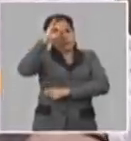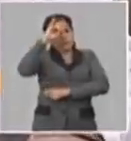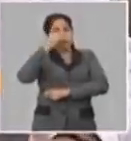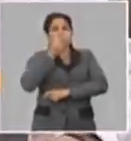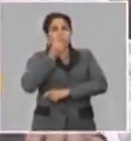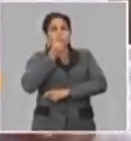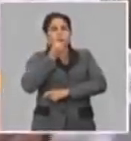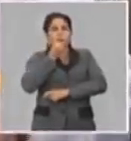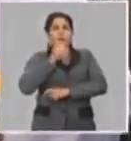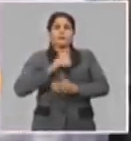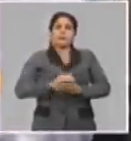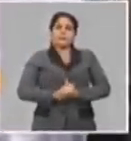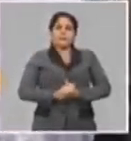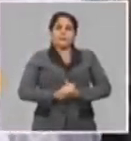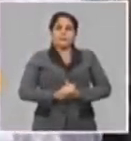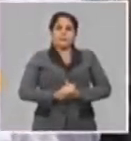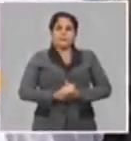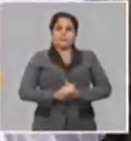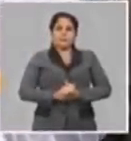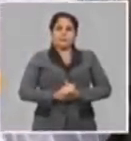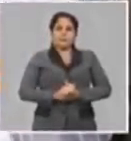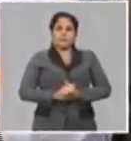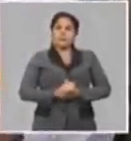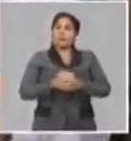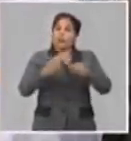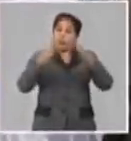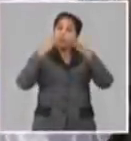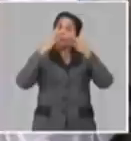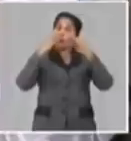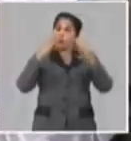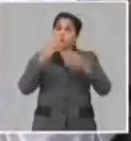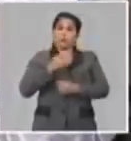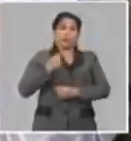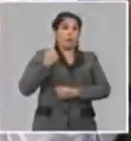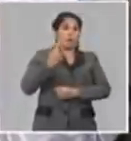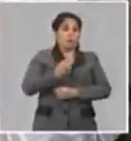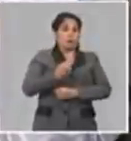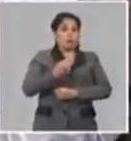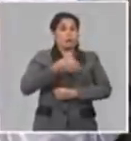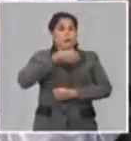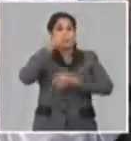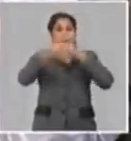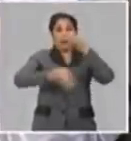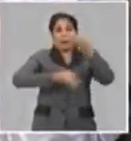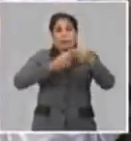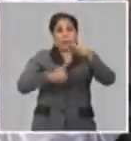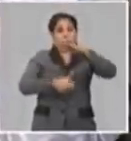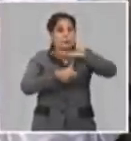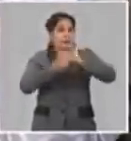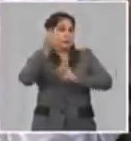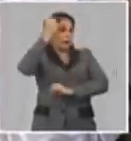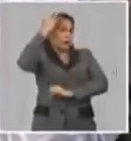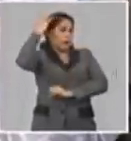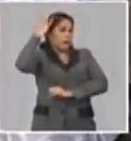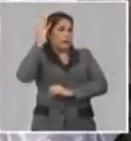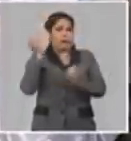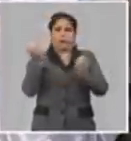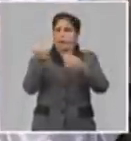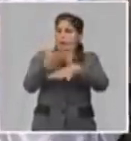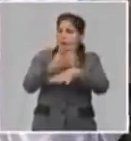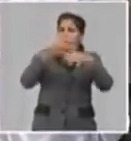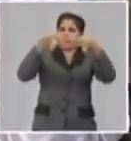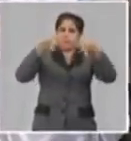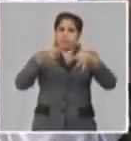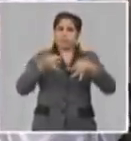Televidentes y radioyentes. Bueno, muy importante, hemos escuchado las palabras de nuestro presidente, que muy claras, muy